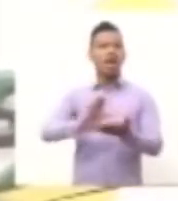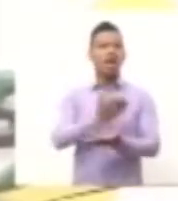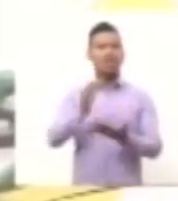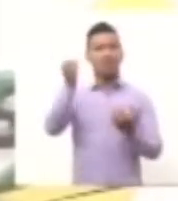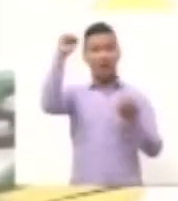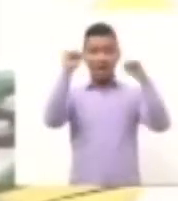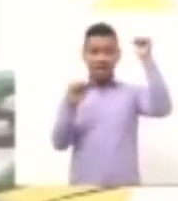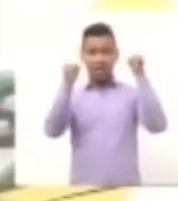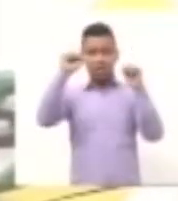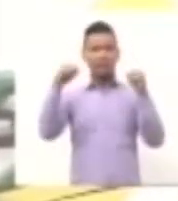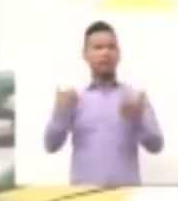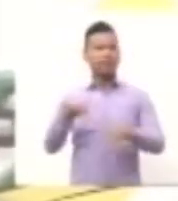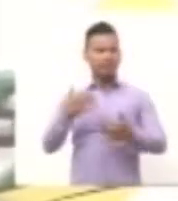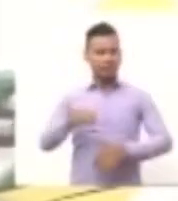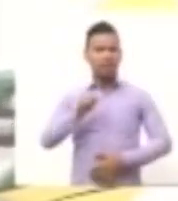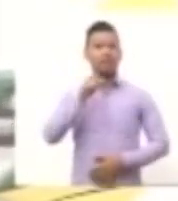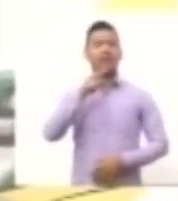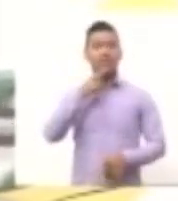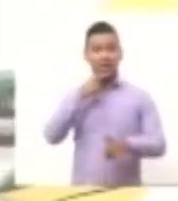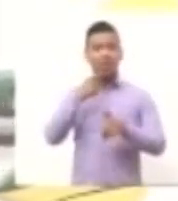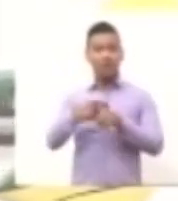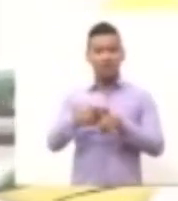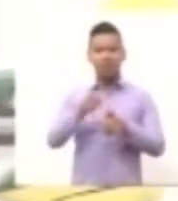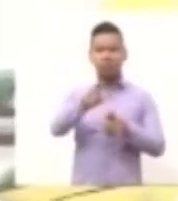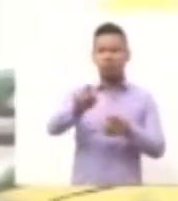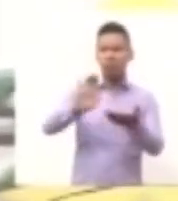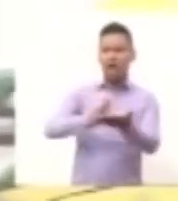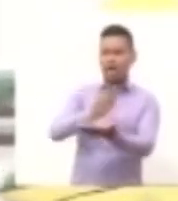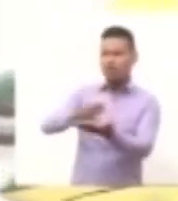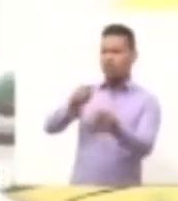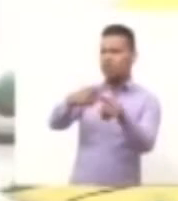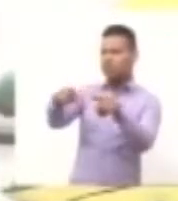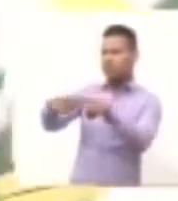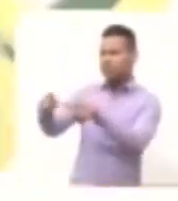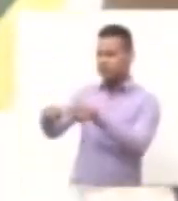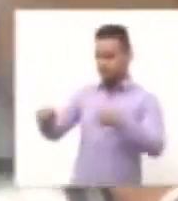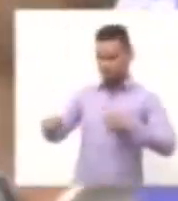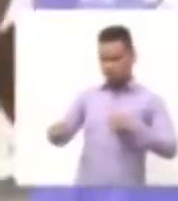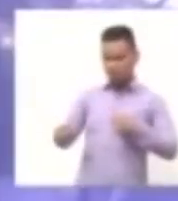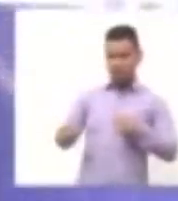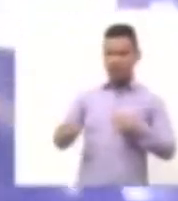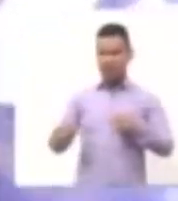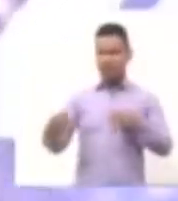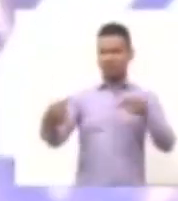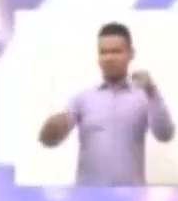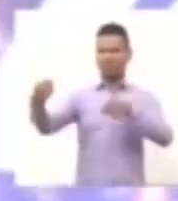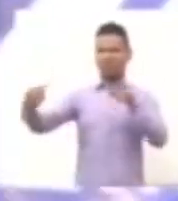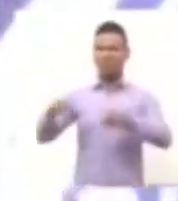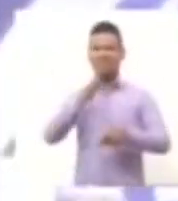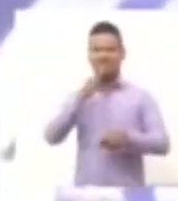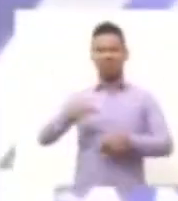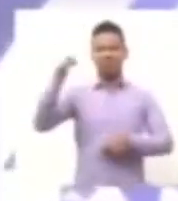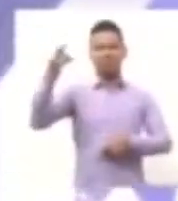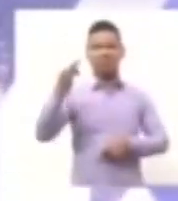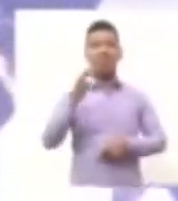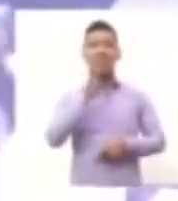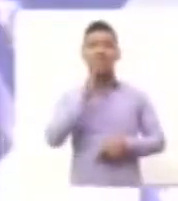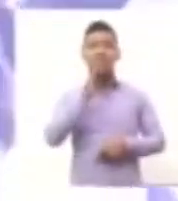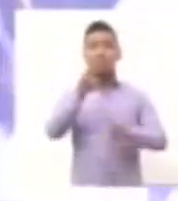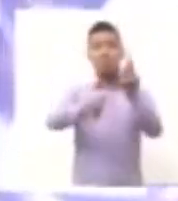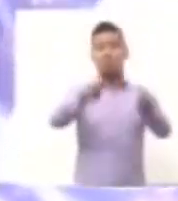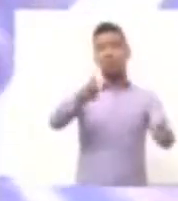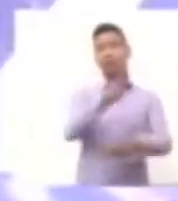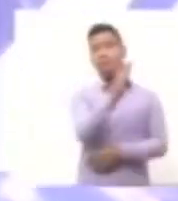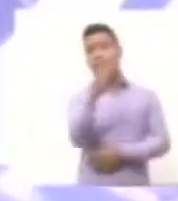la pelea, pero bueno, de eso se trata este trabajo de la música, pues que mostrarle el trabajo y que tenga la aceptación de la gente,